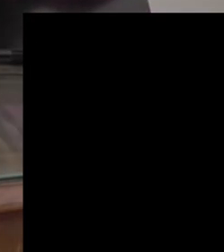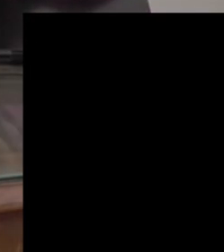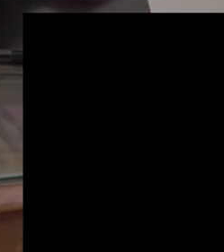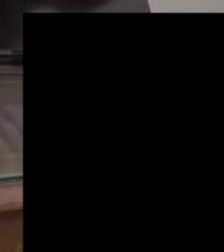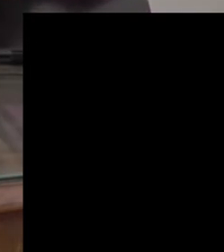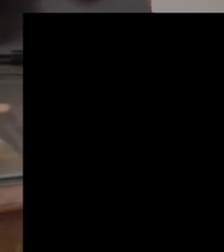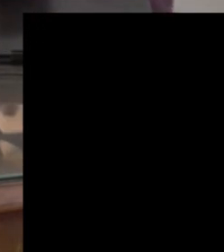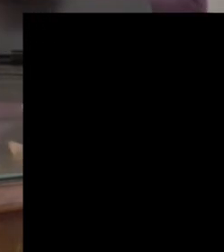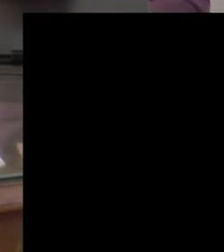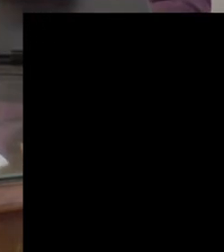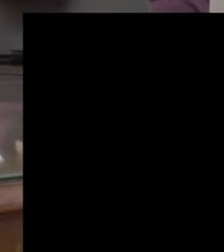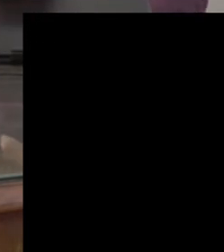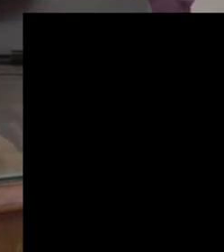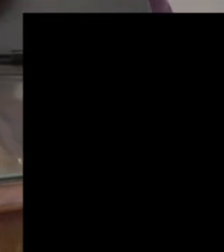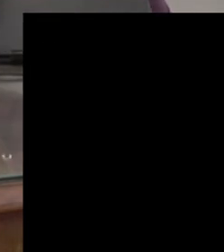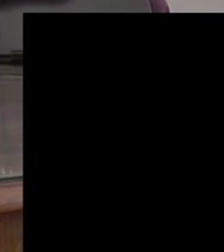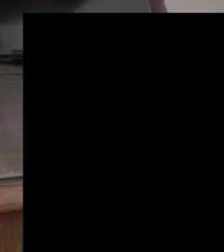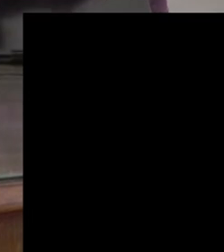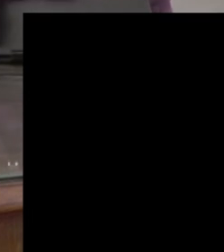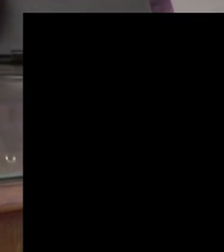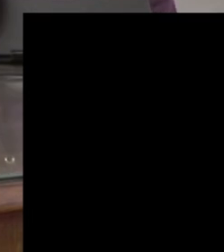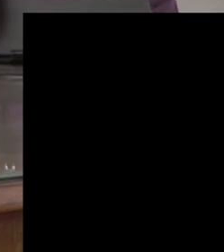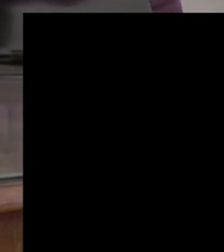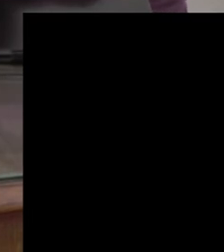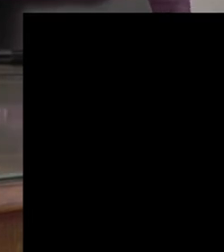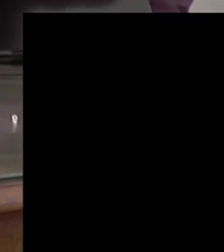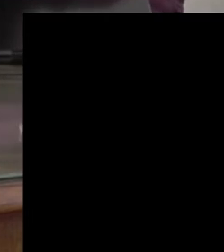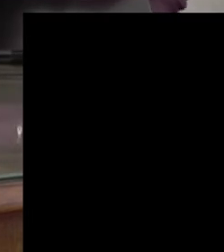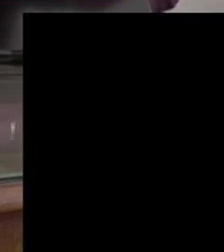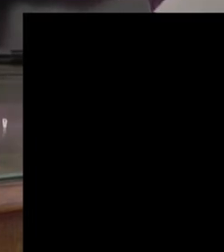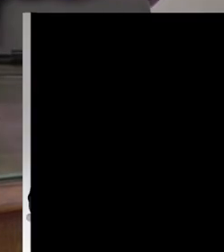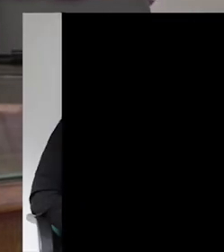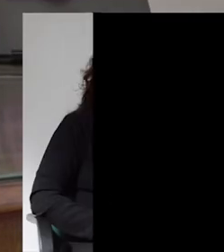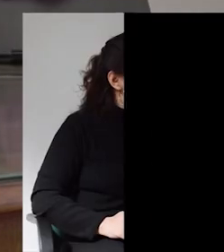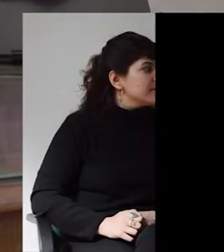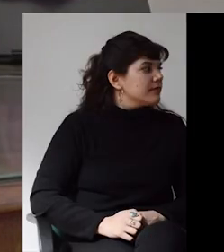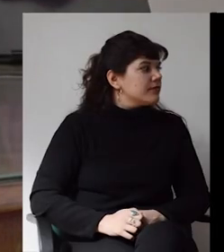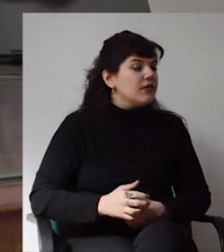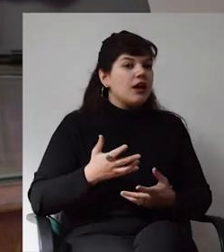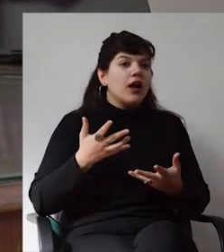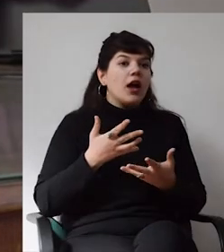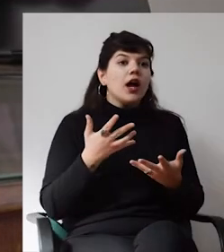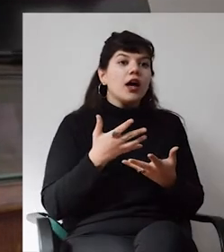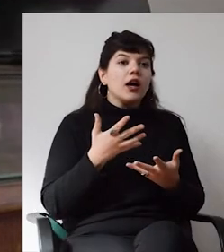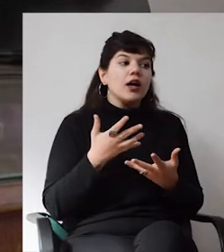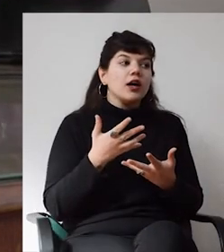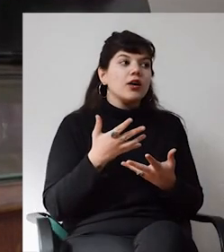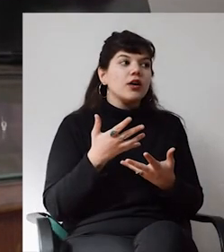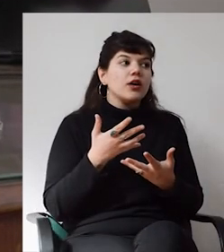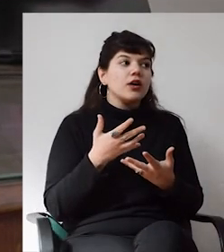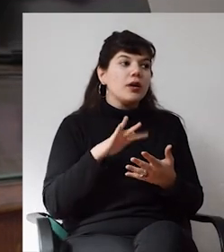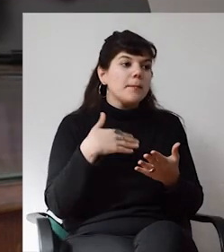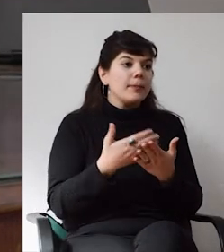Muchas gracias. Me cortaron. Lo que pasa es que fue eso. Sí. Muy bien, muchas gracias. Bueno, nos vamos quedando